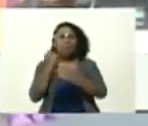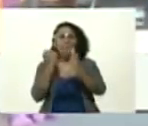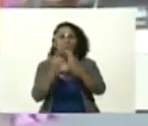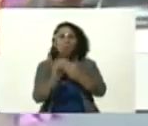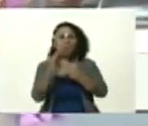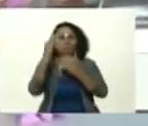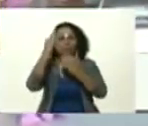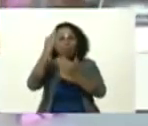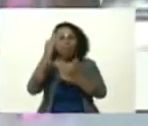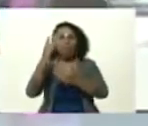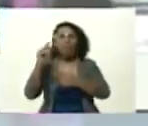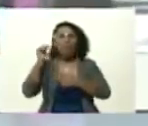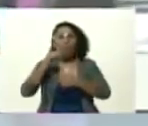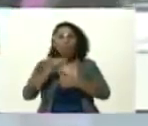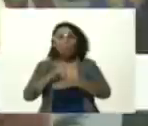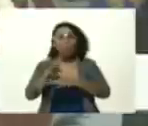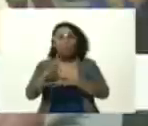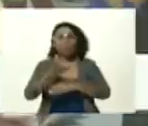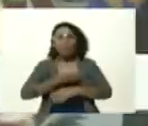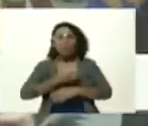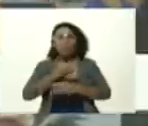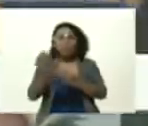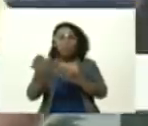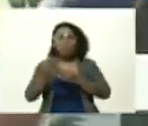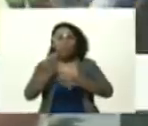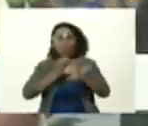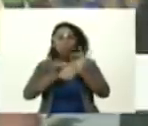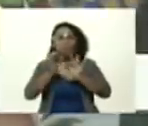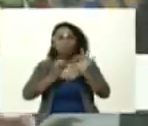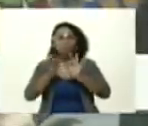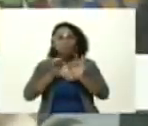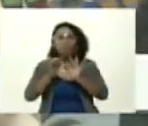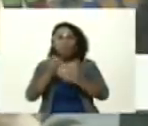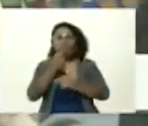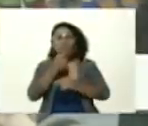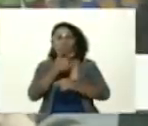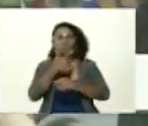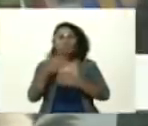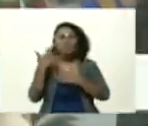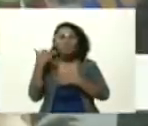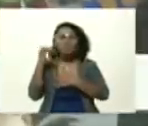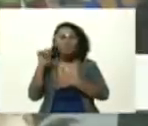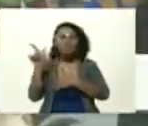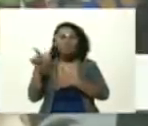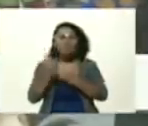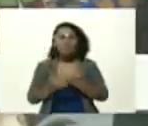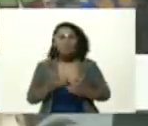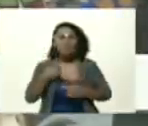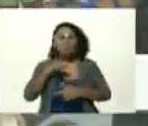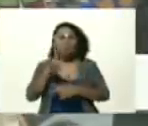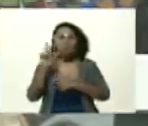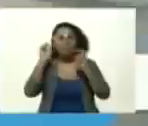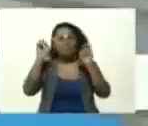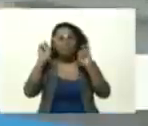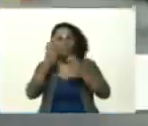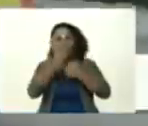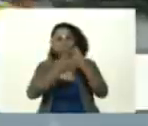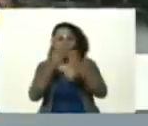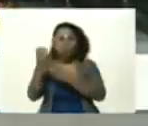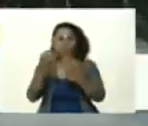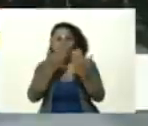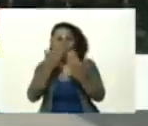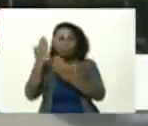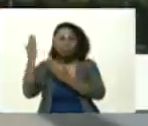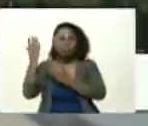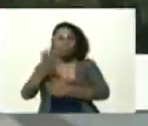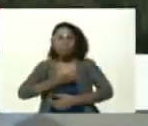saludo. Le dejo al alcalde para que nos dé los detalles de lo bello que quedó ahora el complejo turístico el Obelisco.